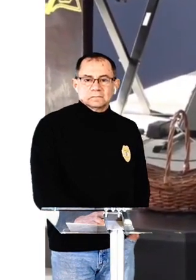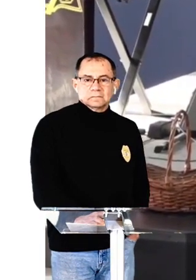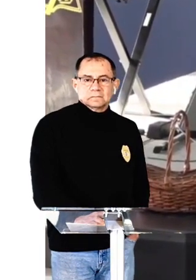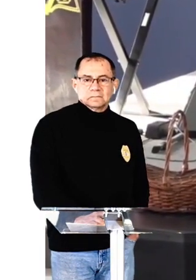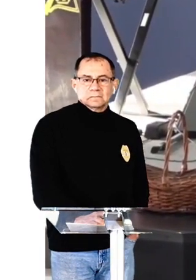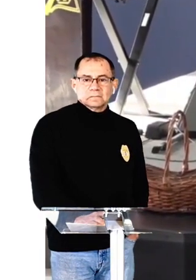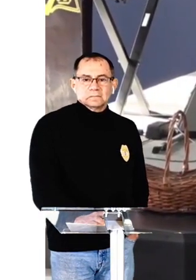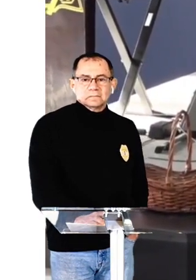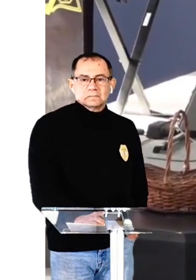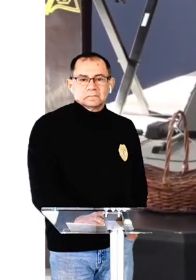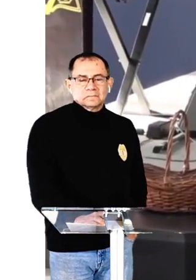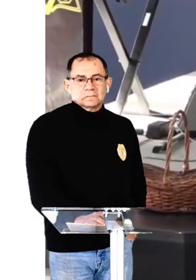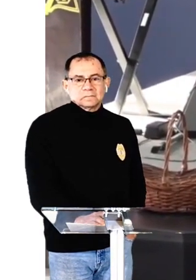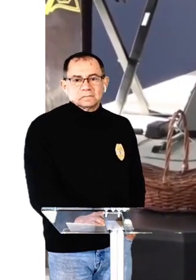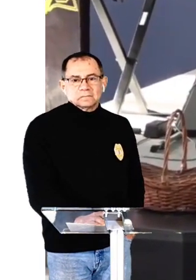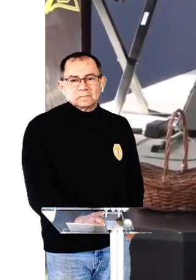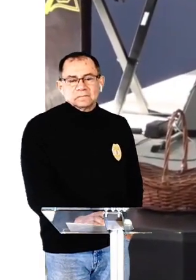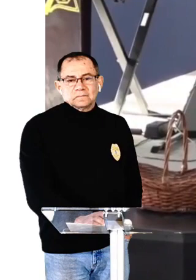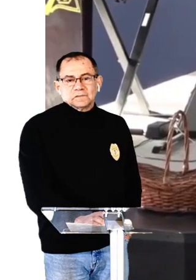bendiga.